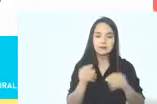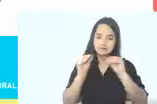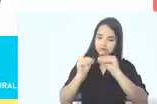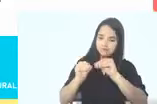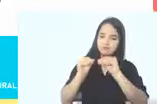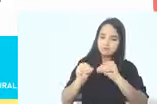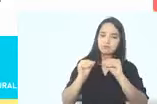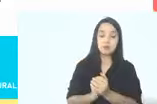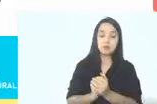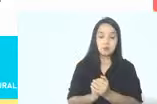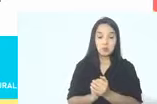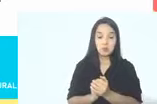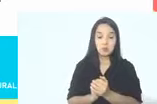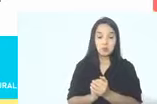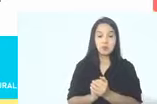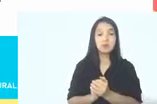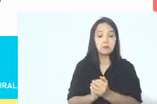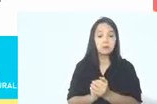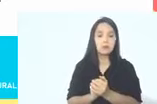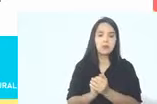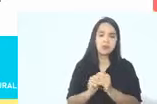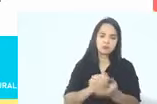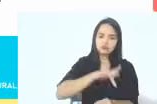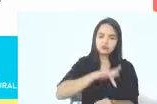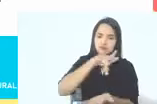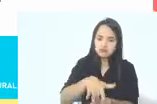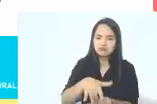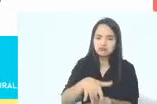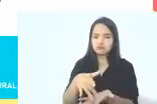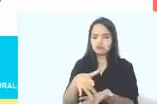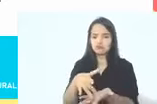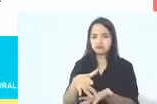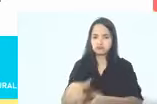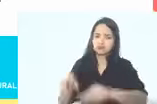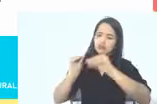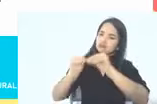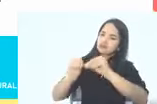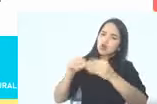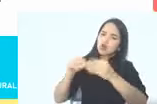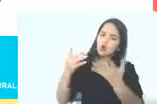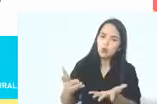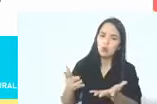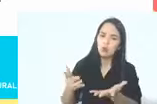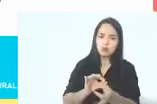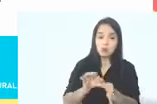incluso para que lo hagan personas que ya tienen tiempo gestionando proyectos para que sean más fuertes.